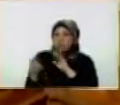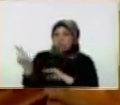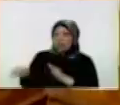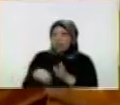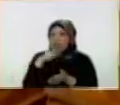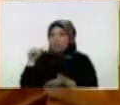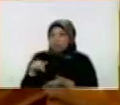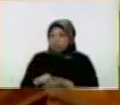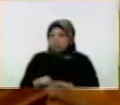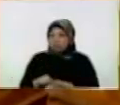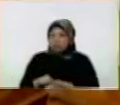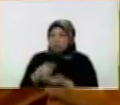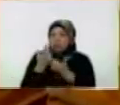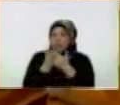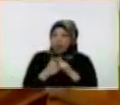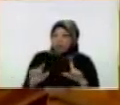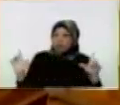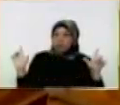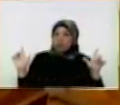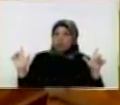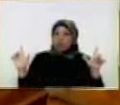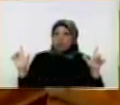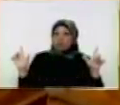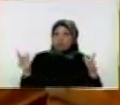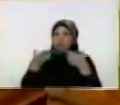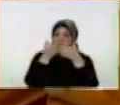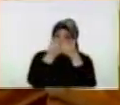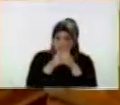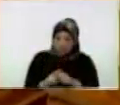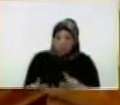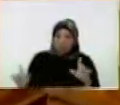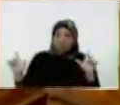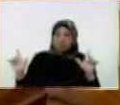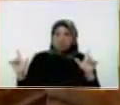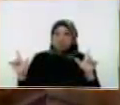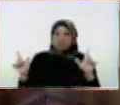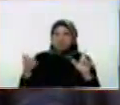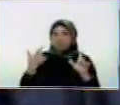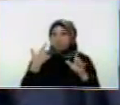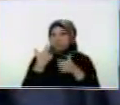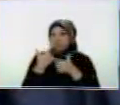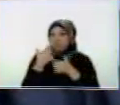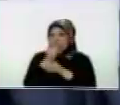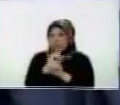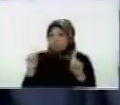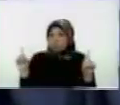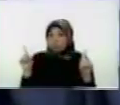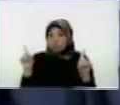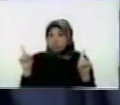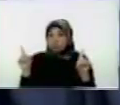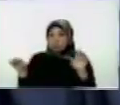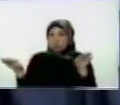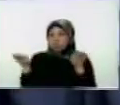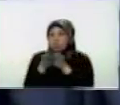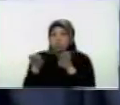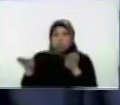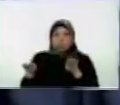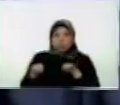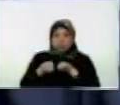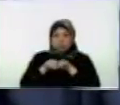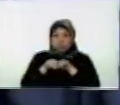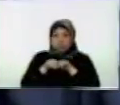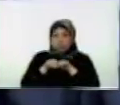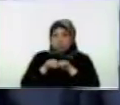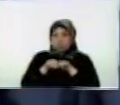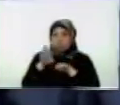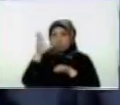la independencia, la libertad, la soberanía, la inmunidad,